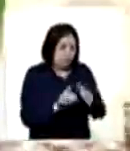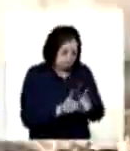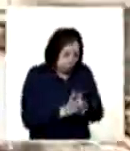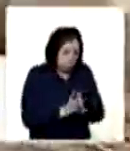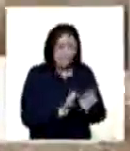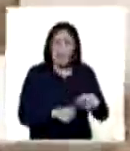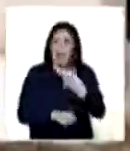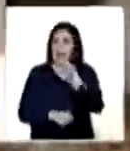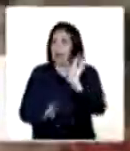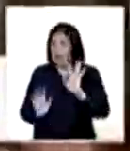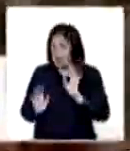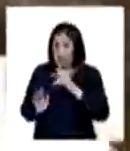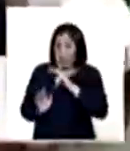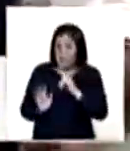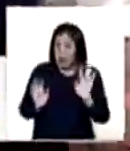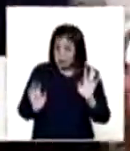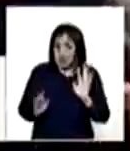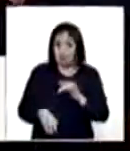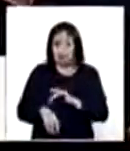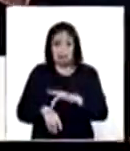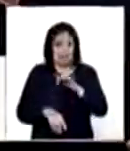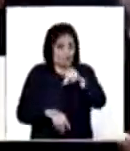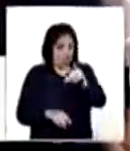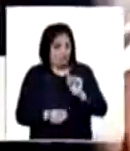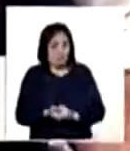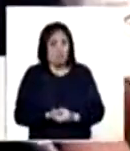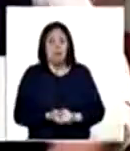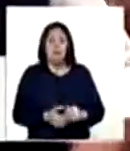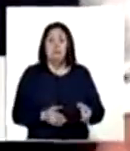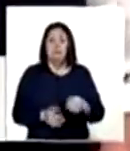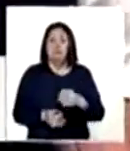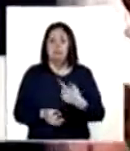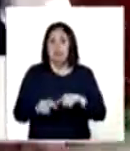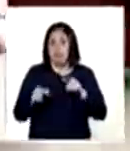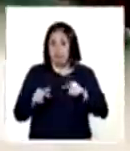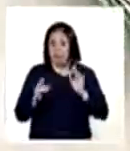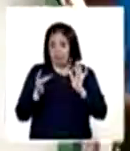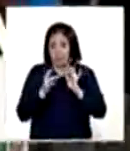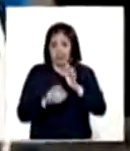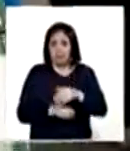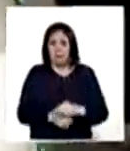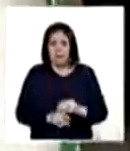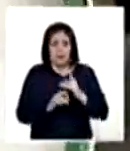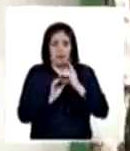tocar, compañeras, ¿ah? Para este enlace en vivo.